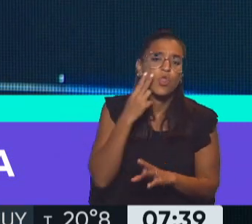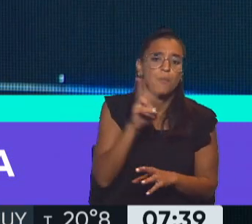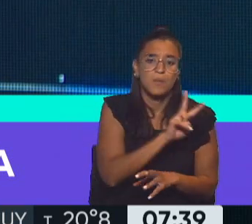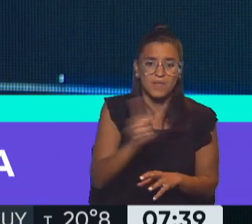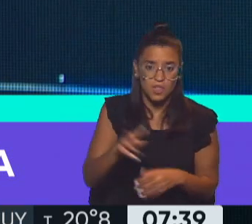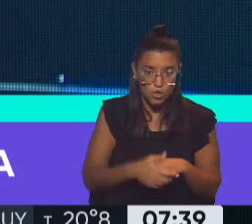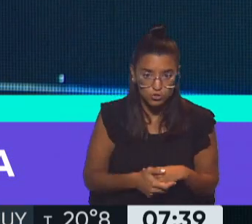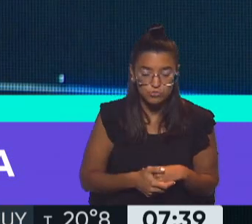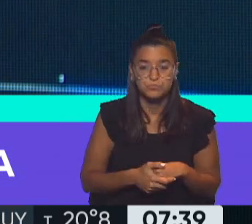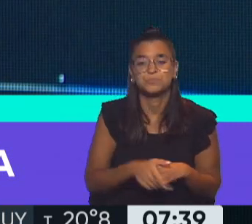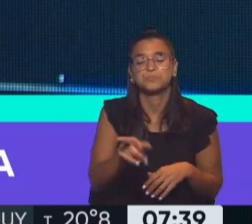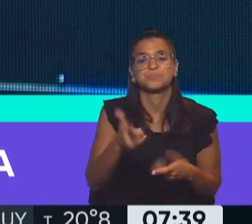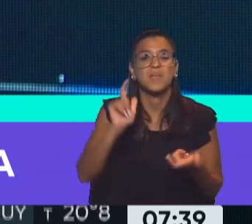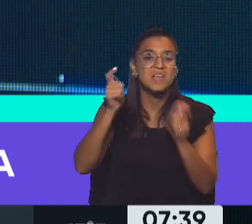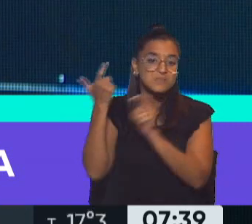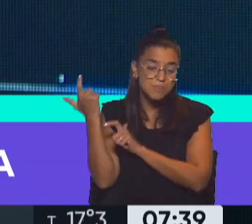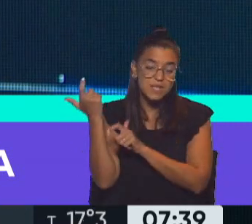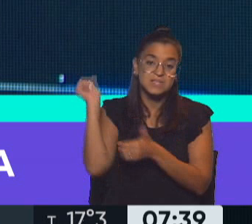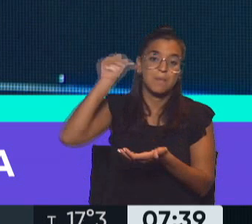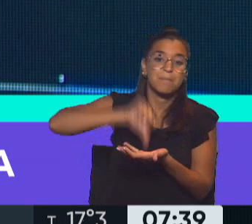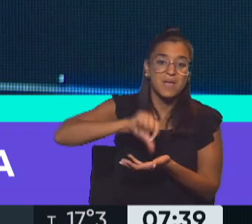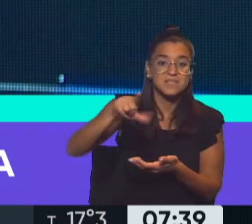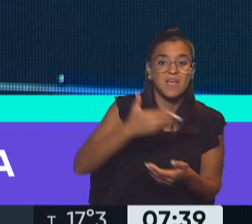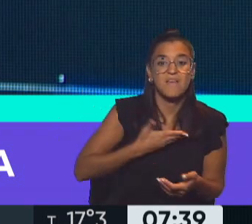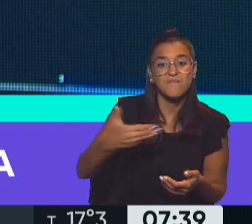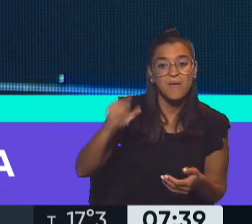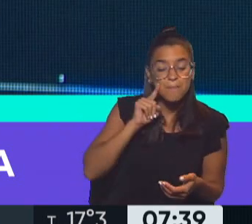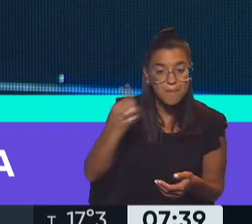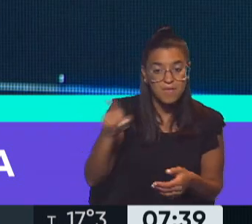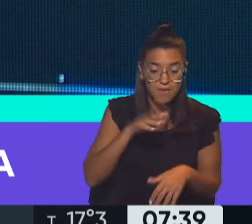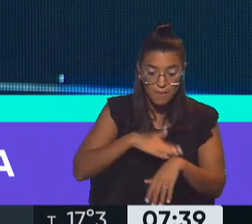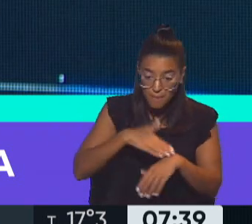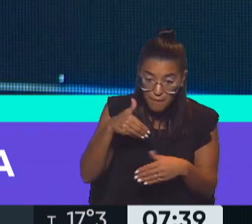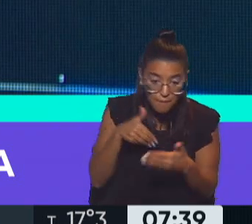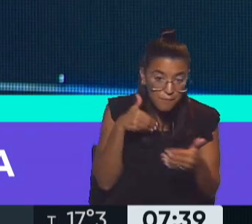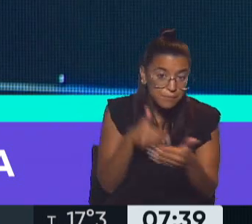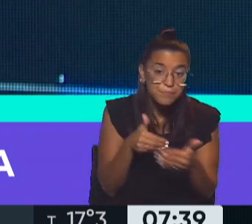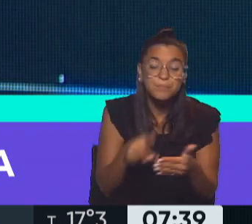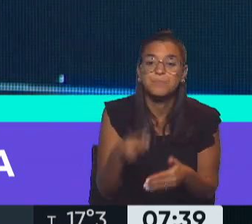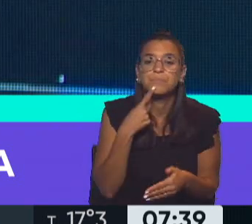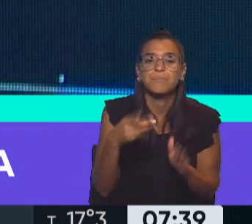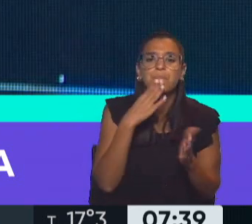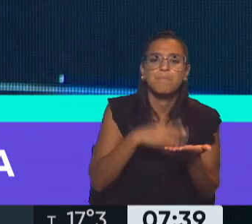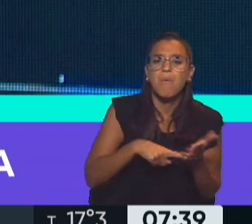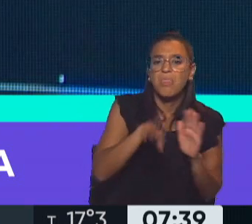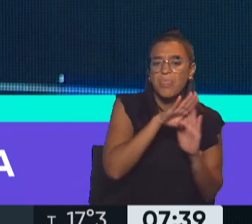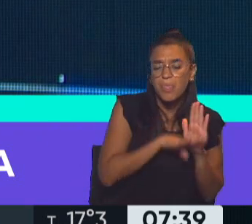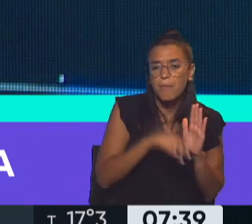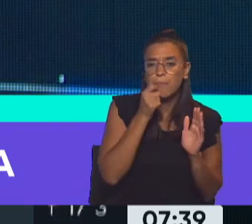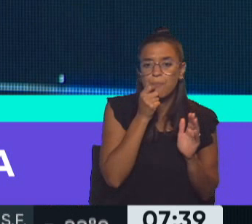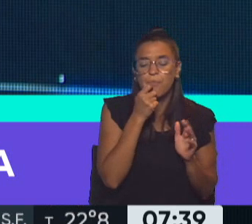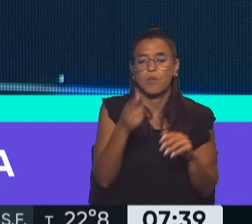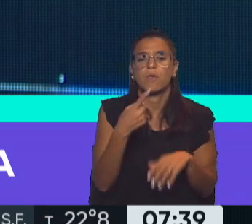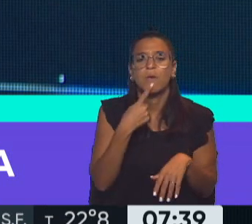2022. La experiencia de los países que acordaron con el FMI indica que en el corto plazo muchas de las medidas que te pide el fondo, como por ejemplo